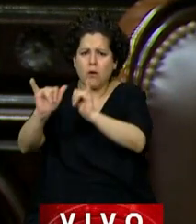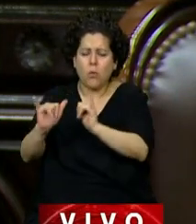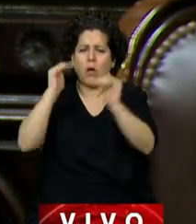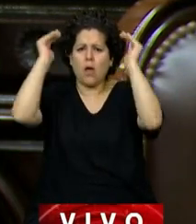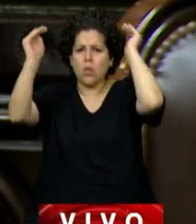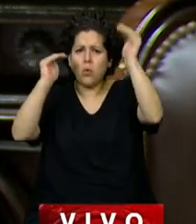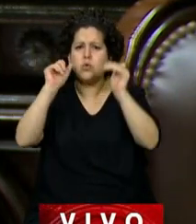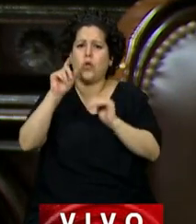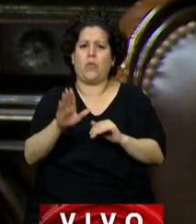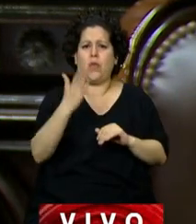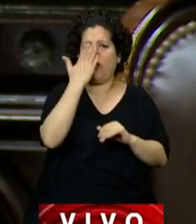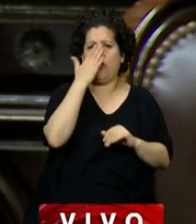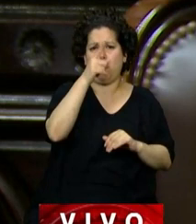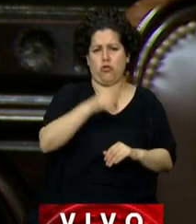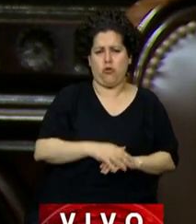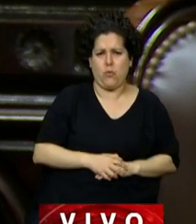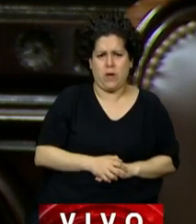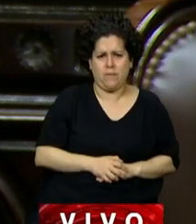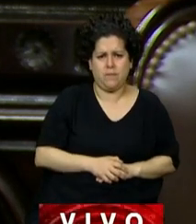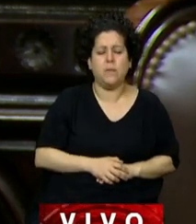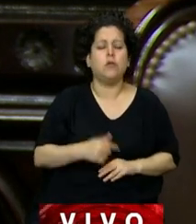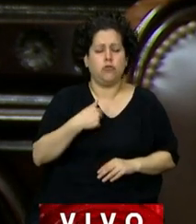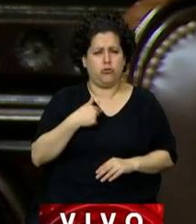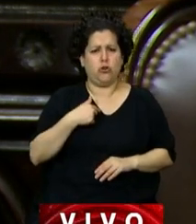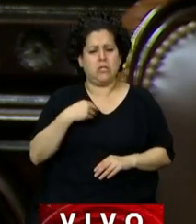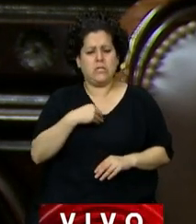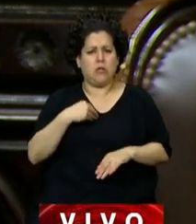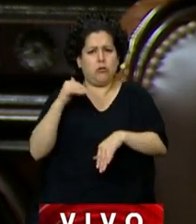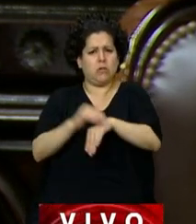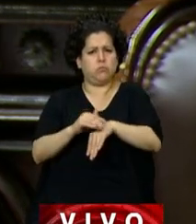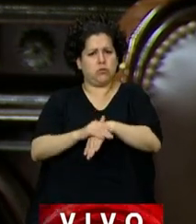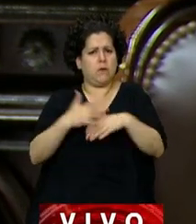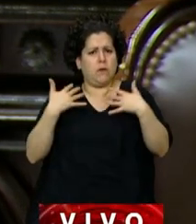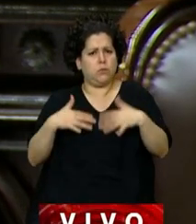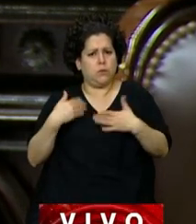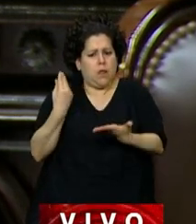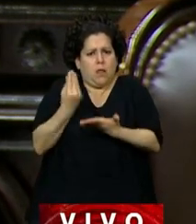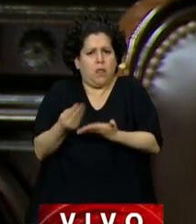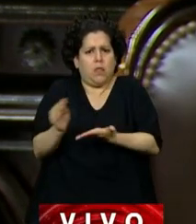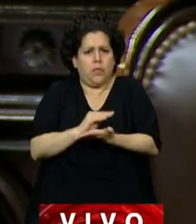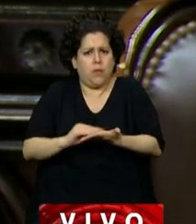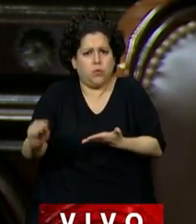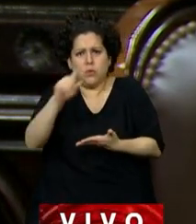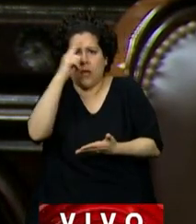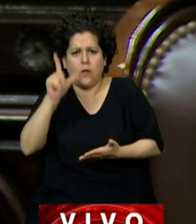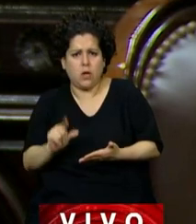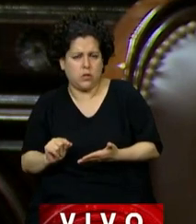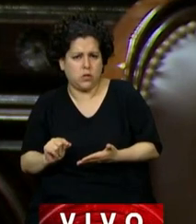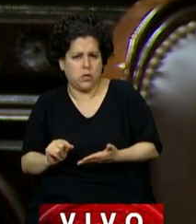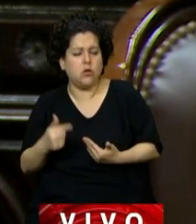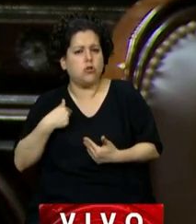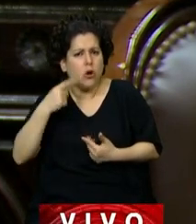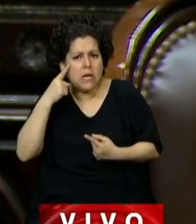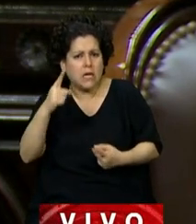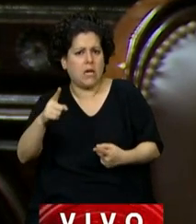Córdoba. Siento una enorme responsabilidad en la función que estoy ejerciendo como diputada nacional y creo que es una de